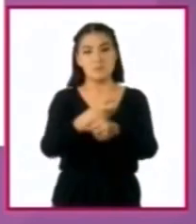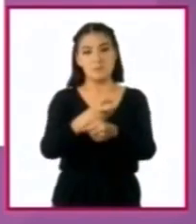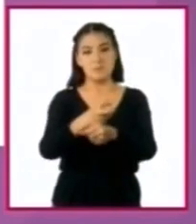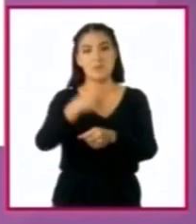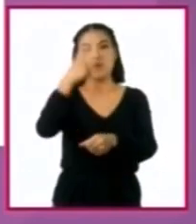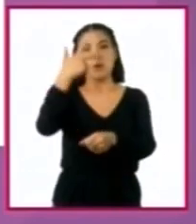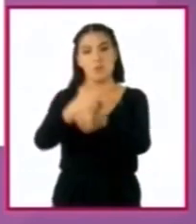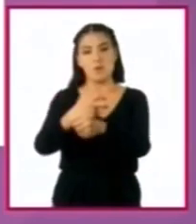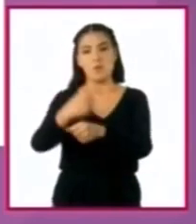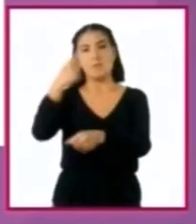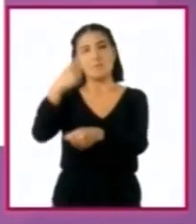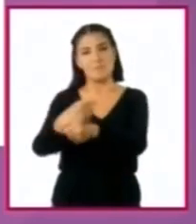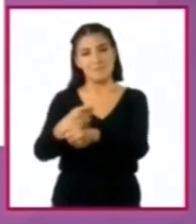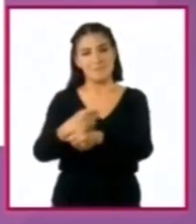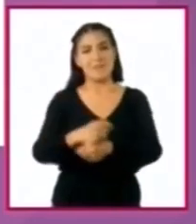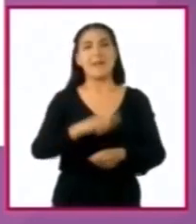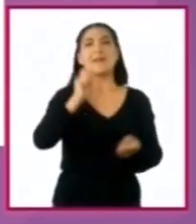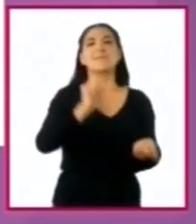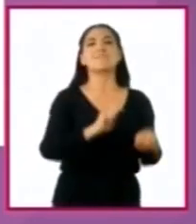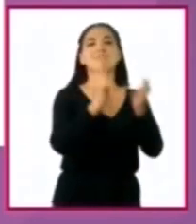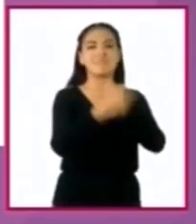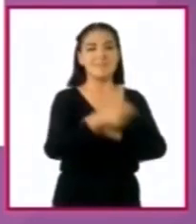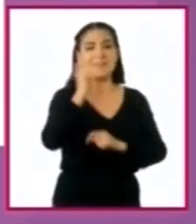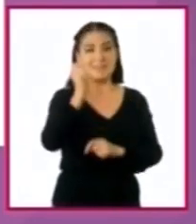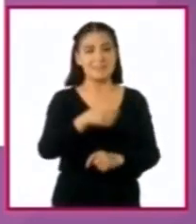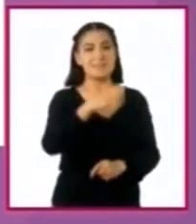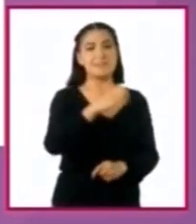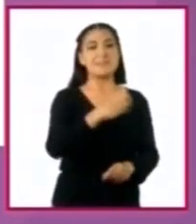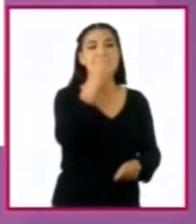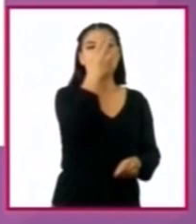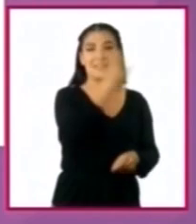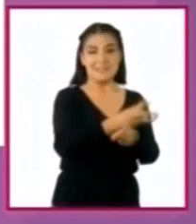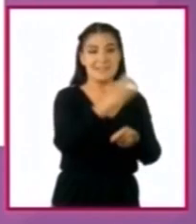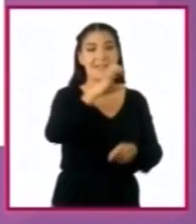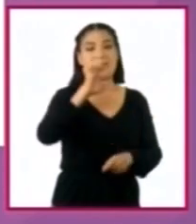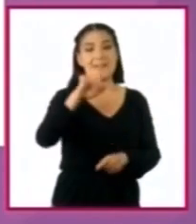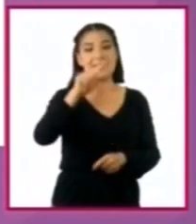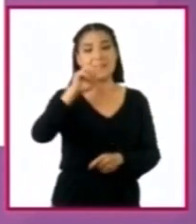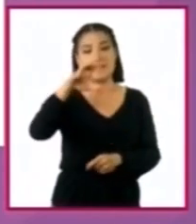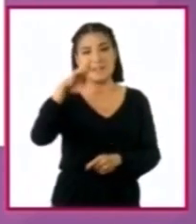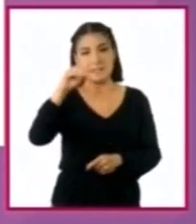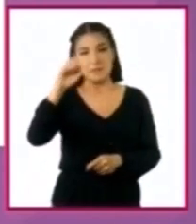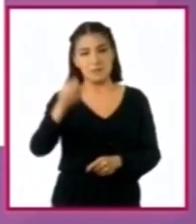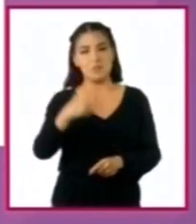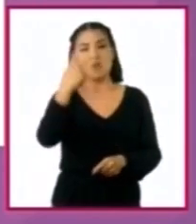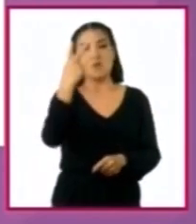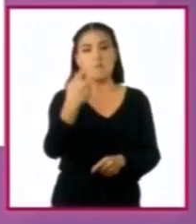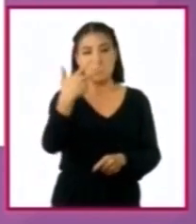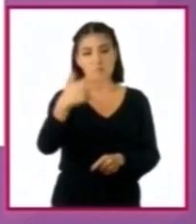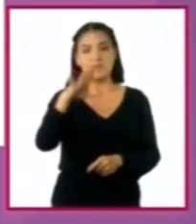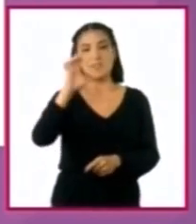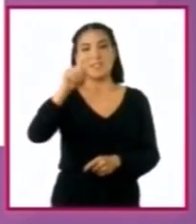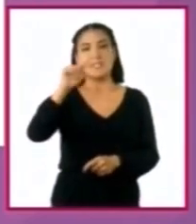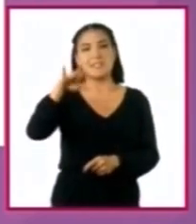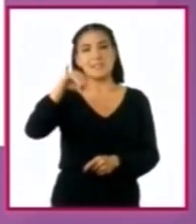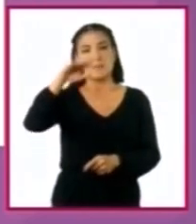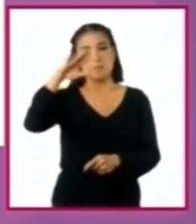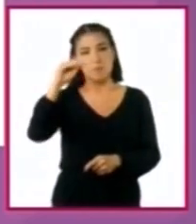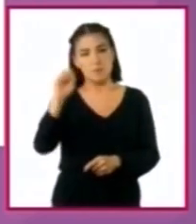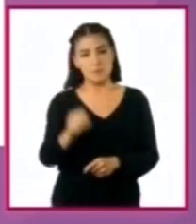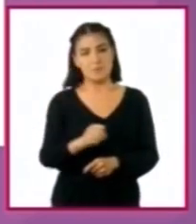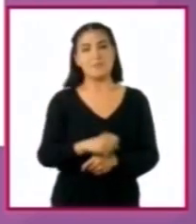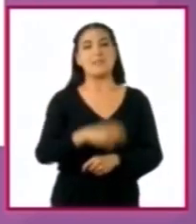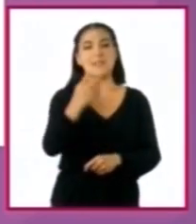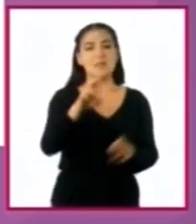segundas y una tercera, que equivale a 3 enteros, 2 décimos, 8 centésimos y 1 milésimo. El